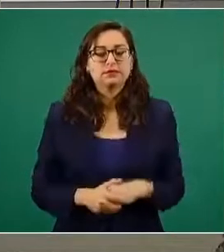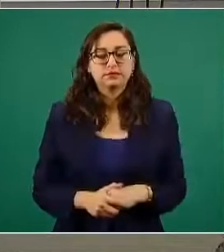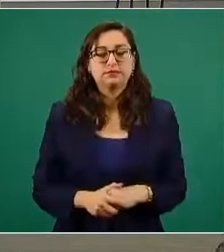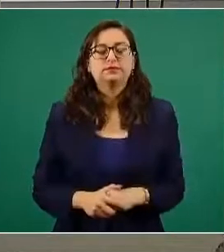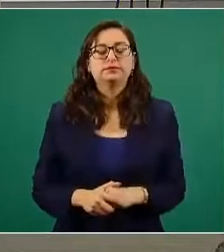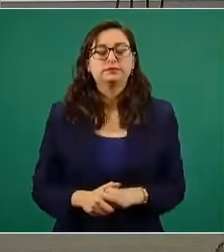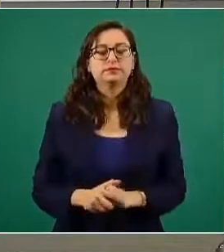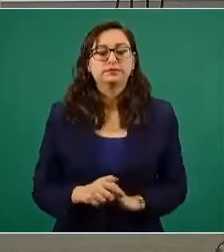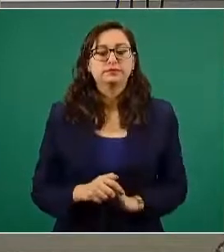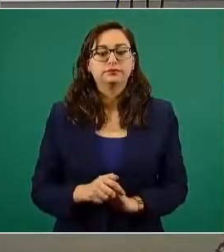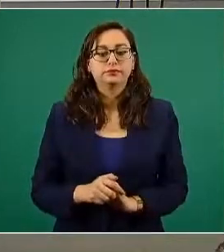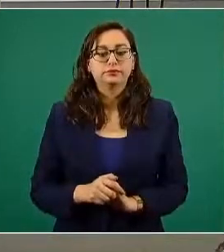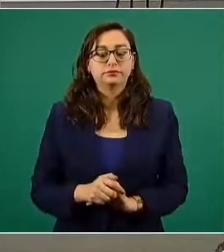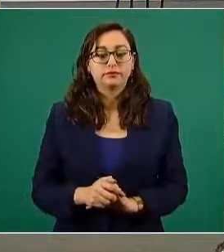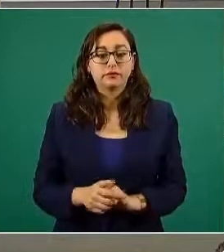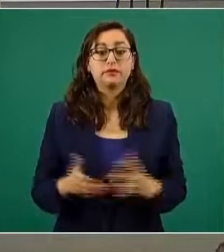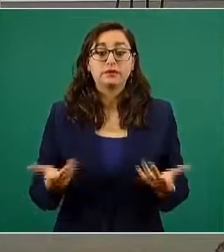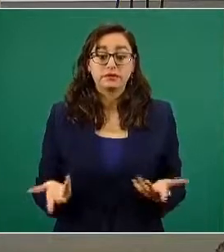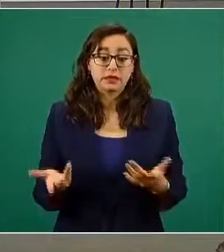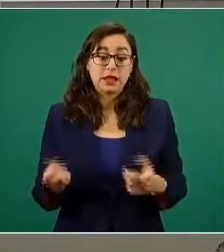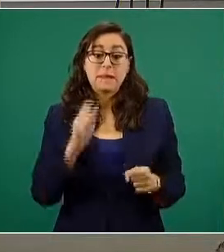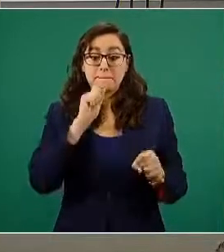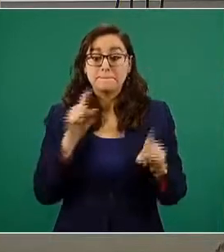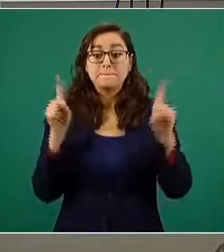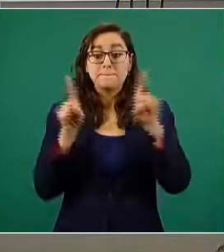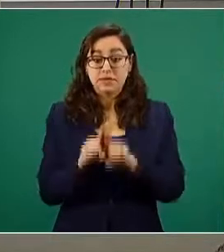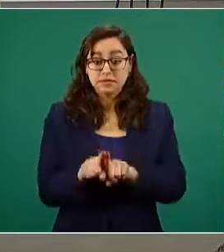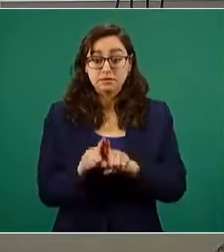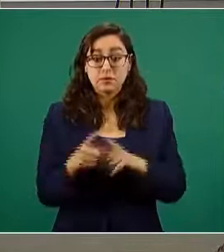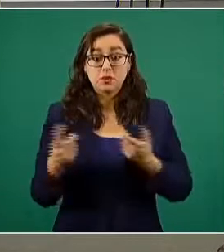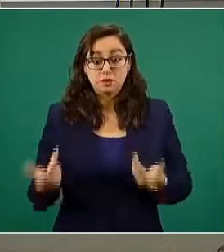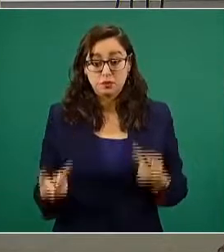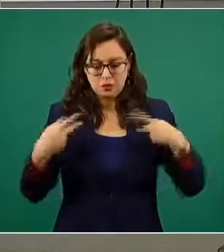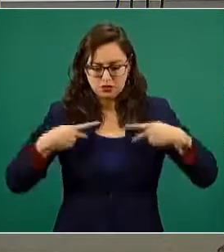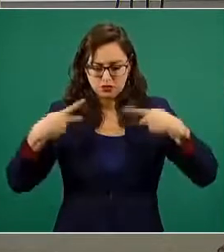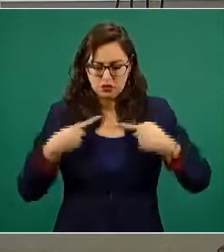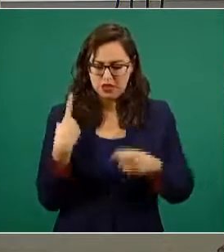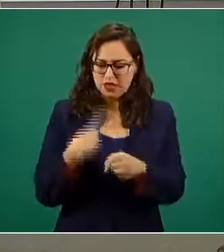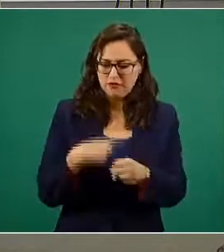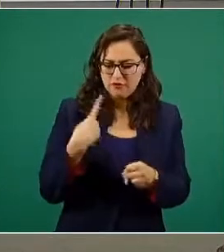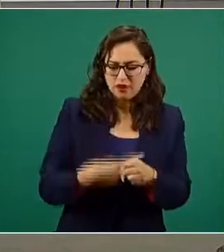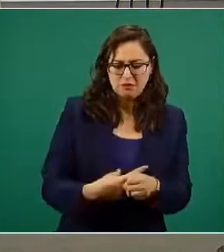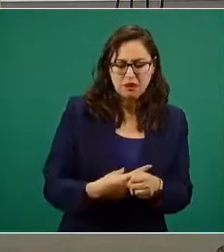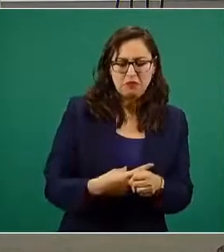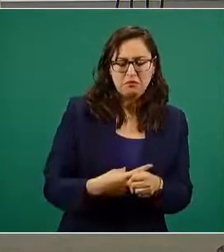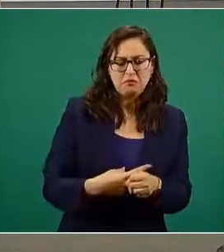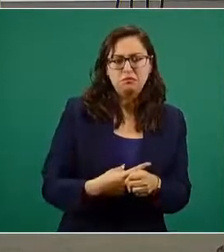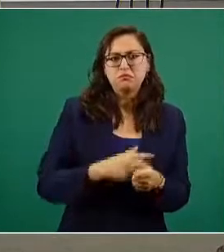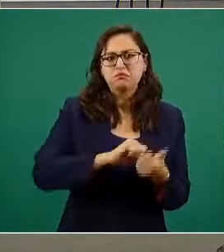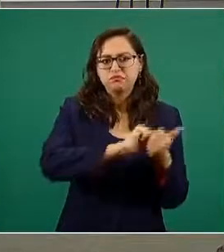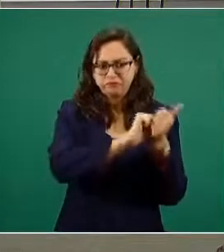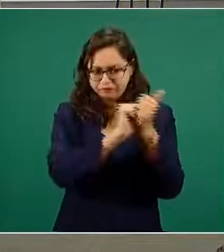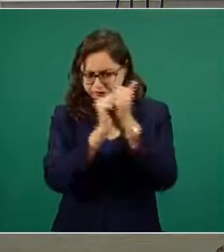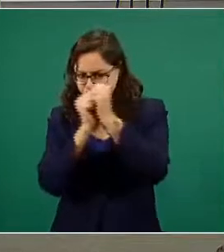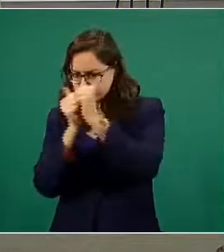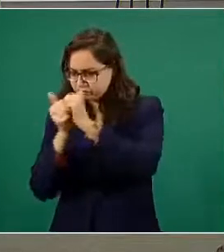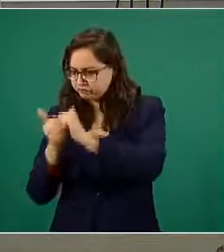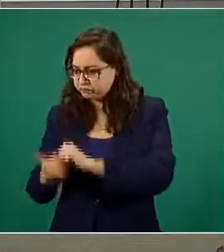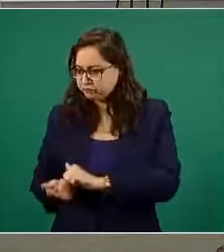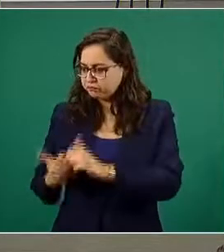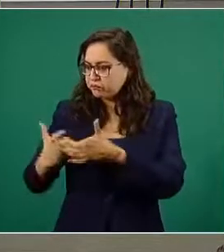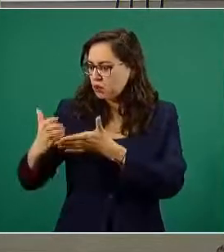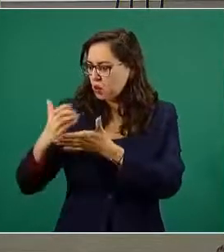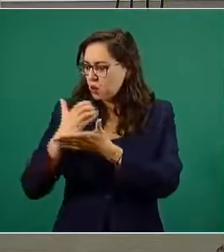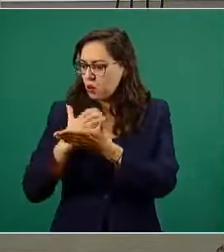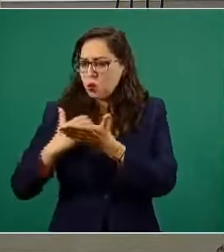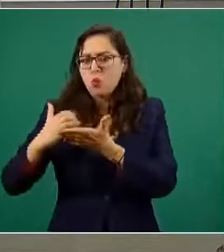otras ocasiones, la recuperación. La gran mayoría, cerca del 80% de las personas que han sido atendidas